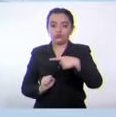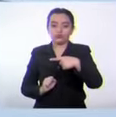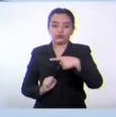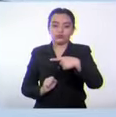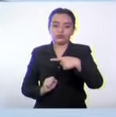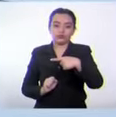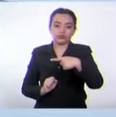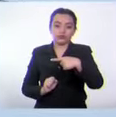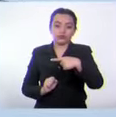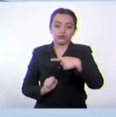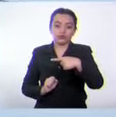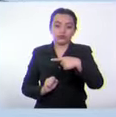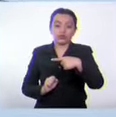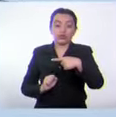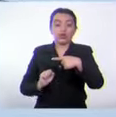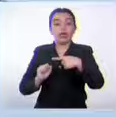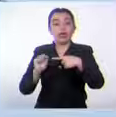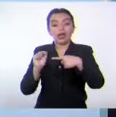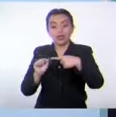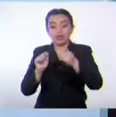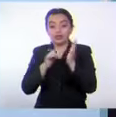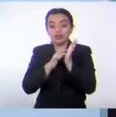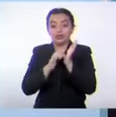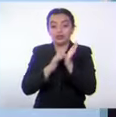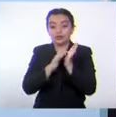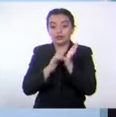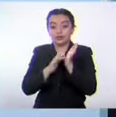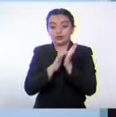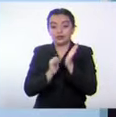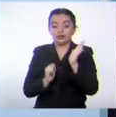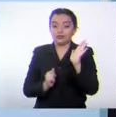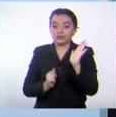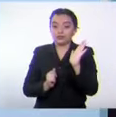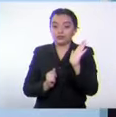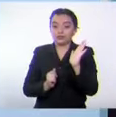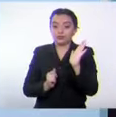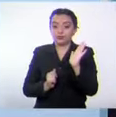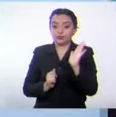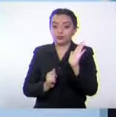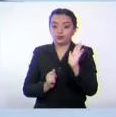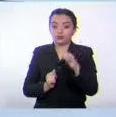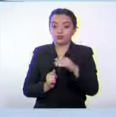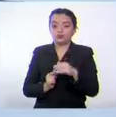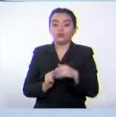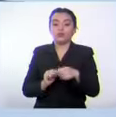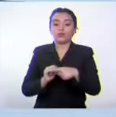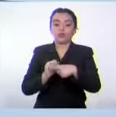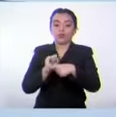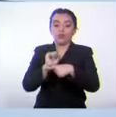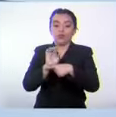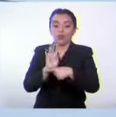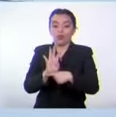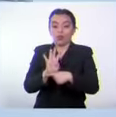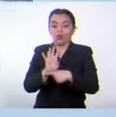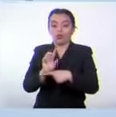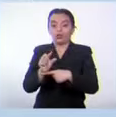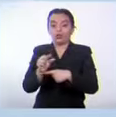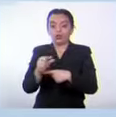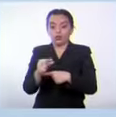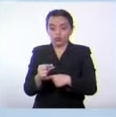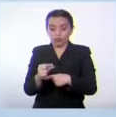Si realizan ese cálculo, verán que nos da 4 gramos de soluto.